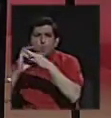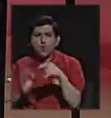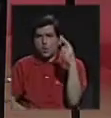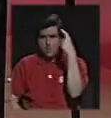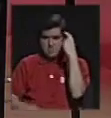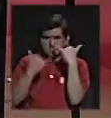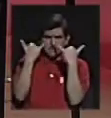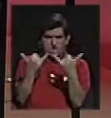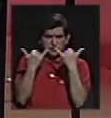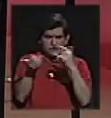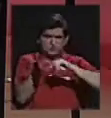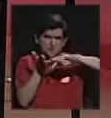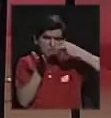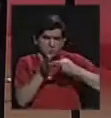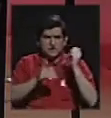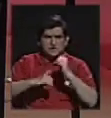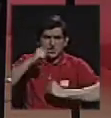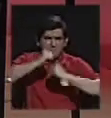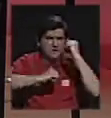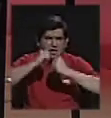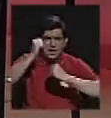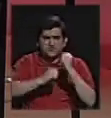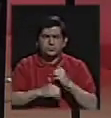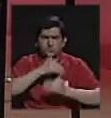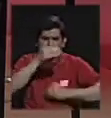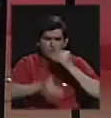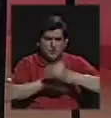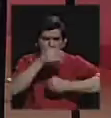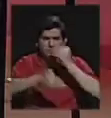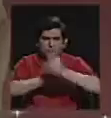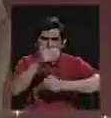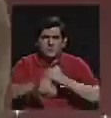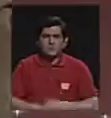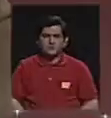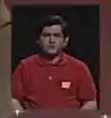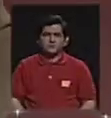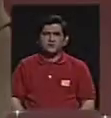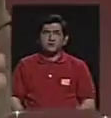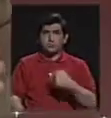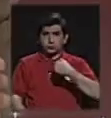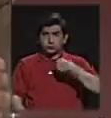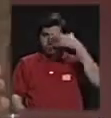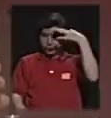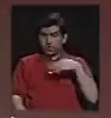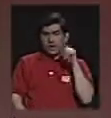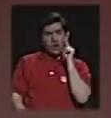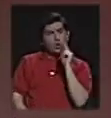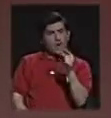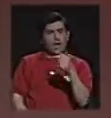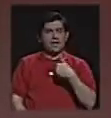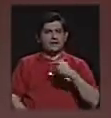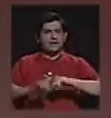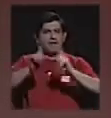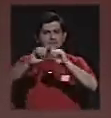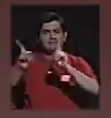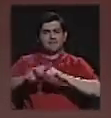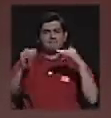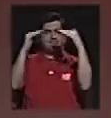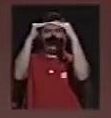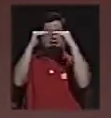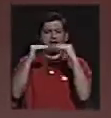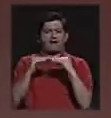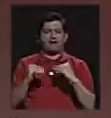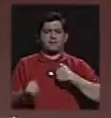términos ya, digamos, de lo que es la estructura, la logística? Yo creo que ahí hay varios niveles.